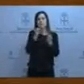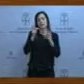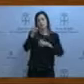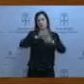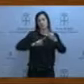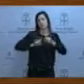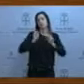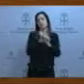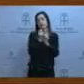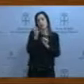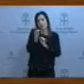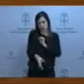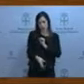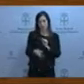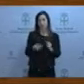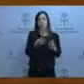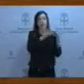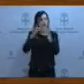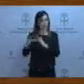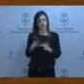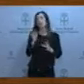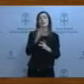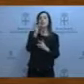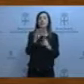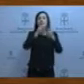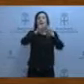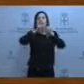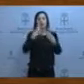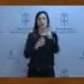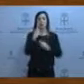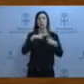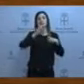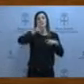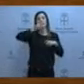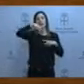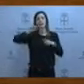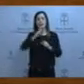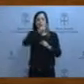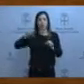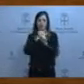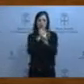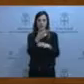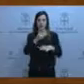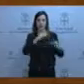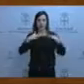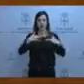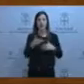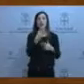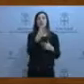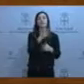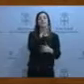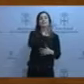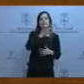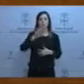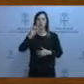precariedad. Fíjese, volvamos al INE a la encuesta de población activa. Datos correspondientes al cuarto trimestre del 2015. El 24,3%